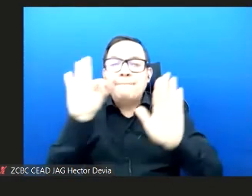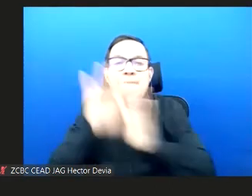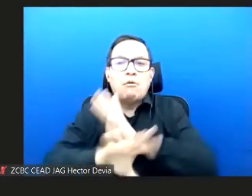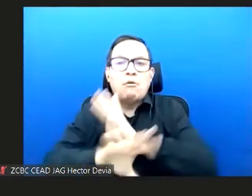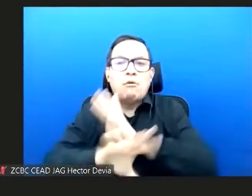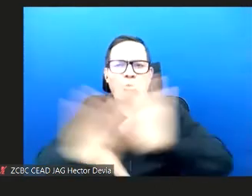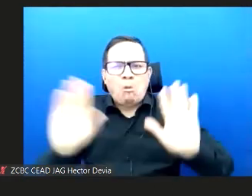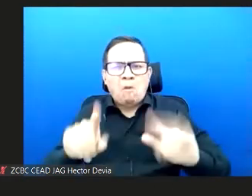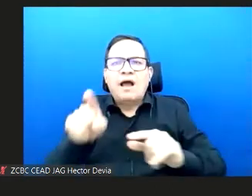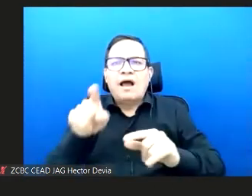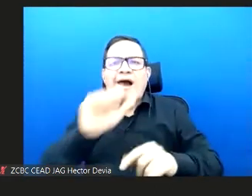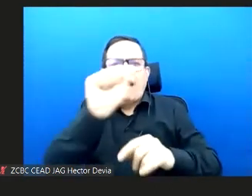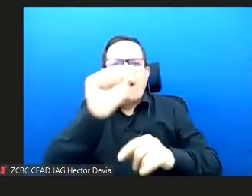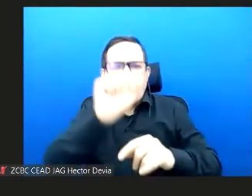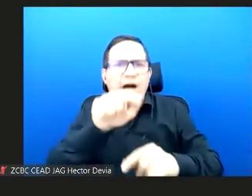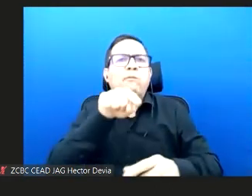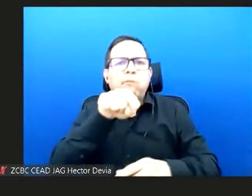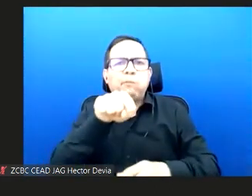perdieron